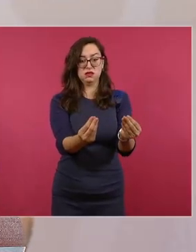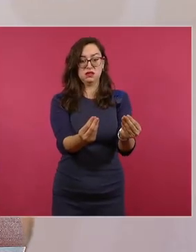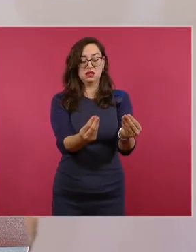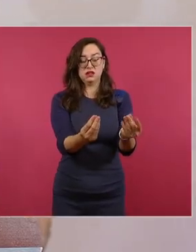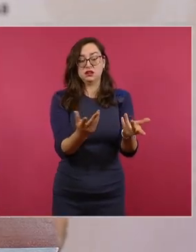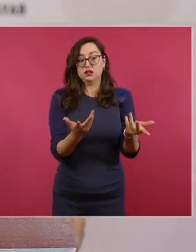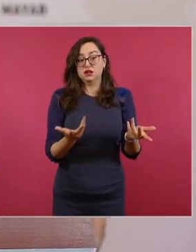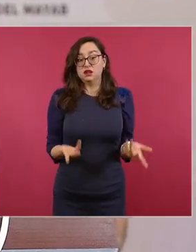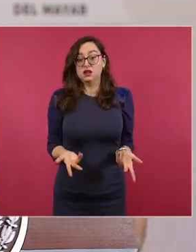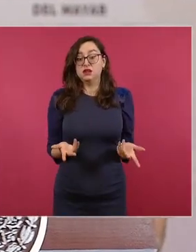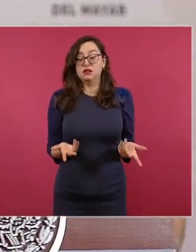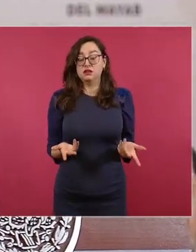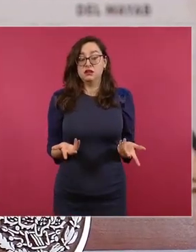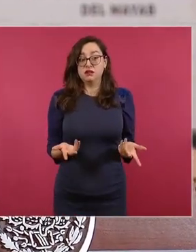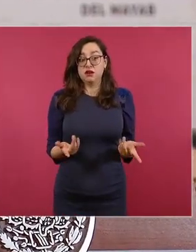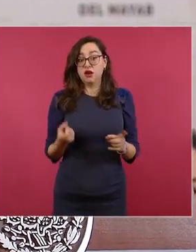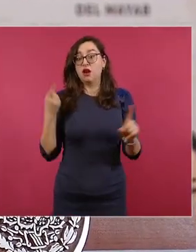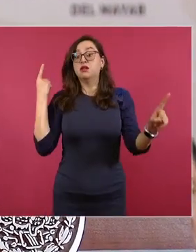para